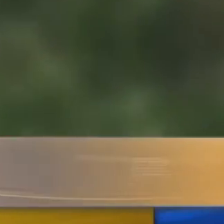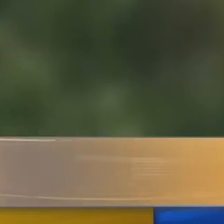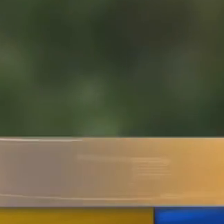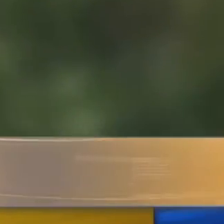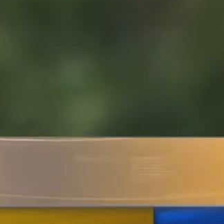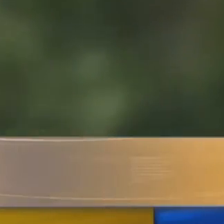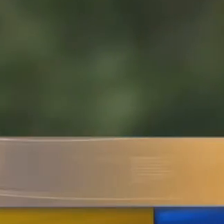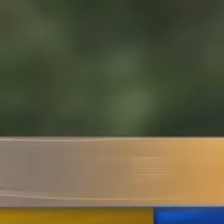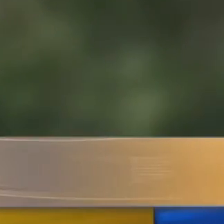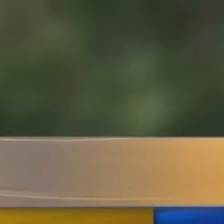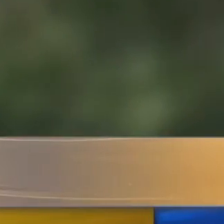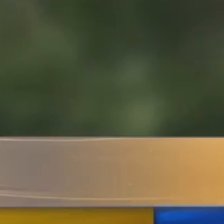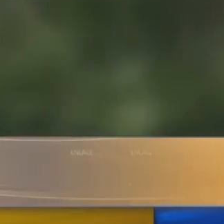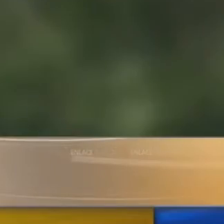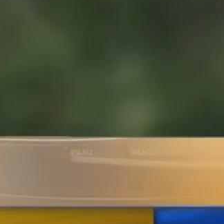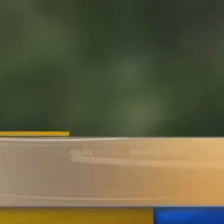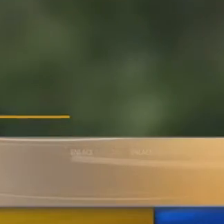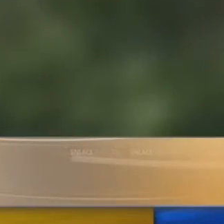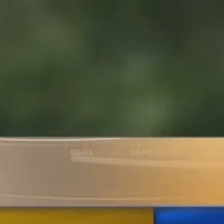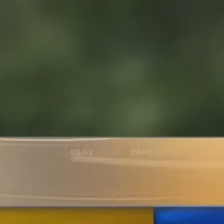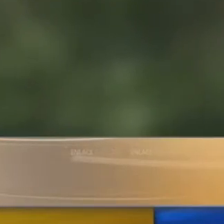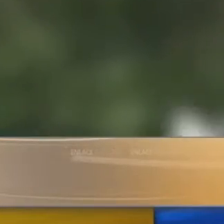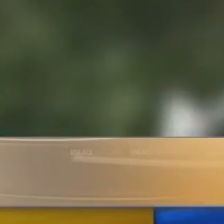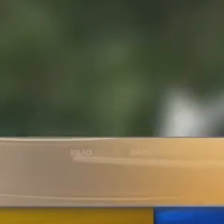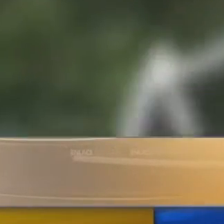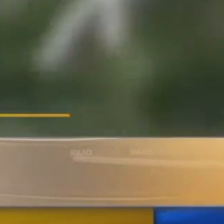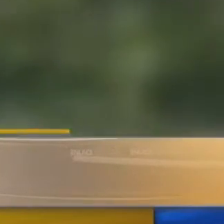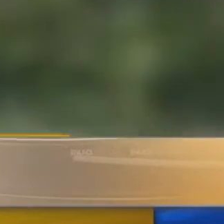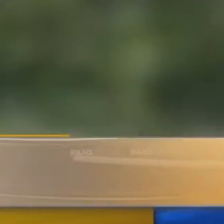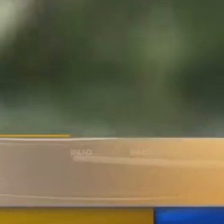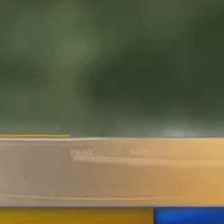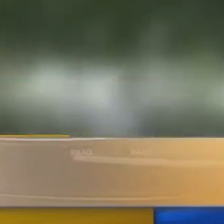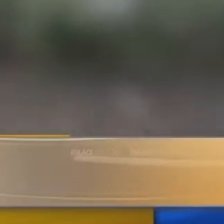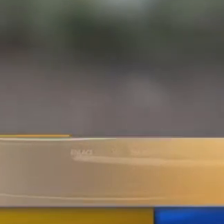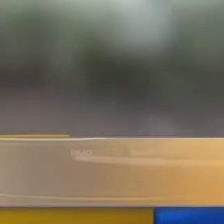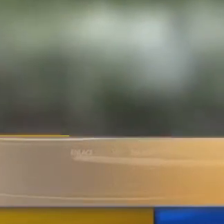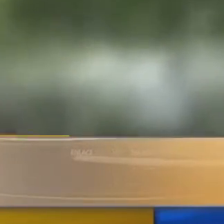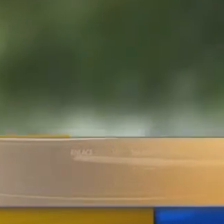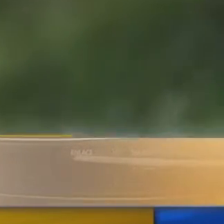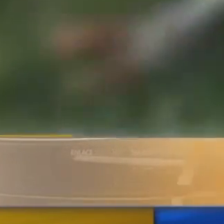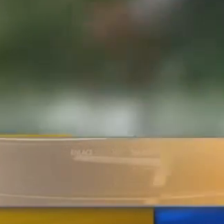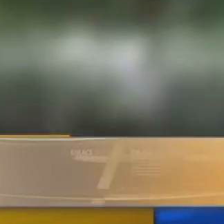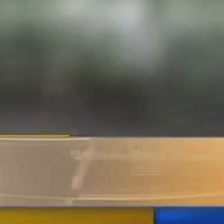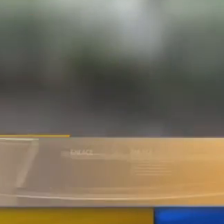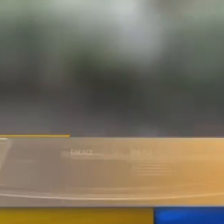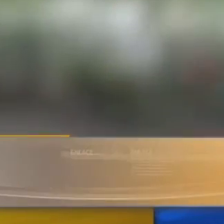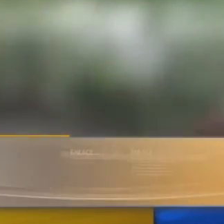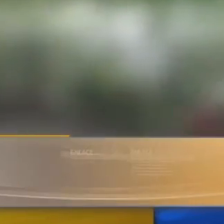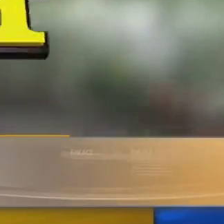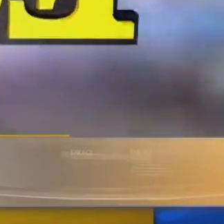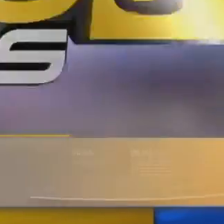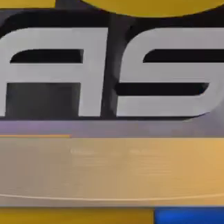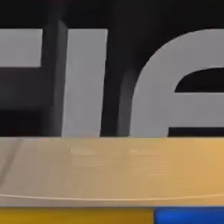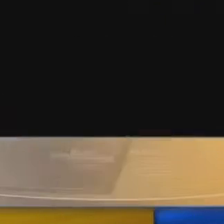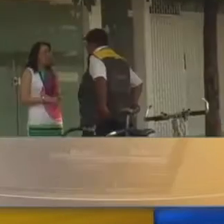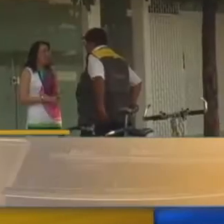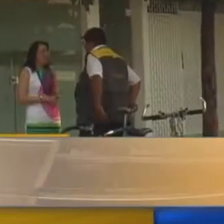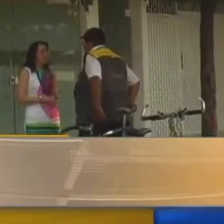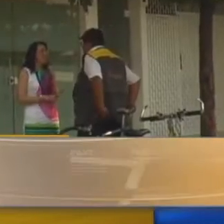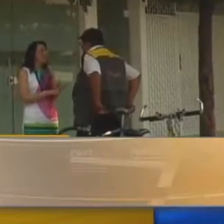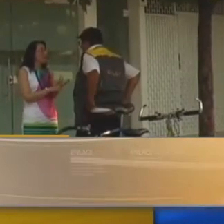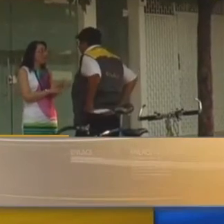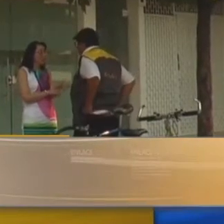Comunidad del barrio 25 de agosto halló serpiente de aproximadamente 2 metros de largo. Bomberos de la refinería de Ecopetrol la recuperaron en su hábitat natural.